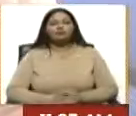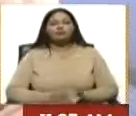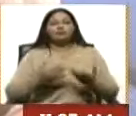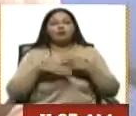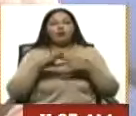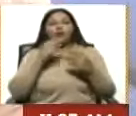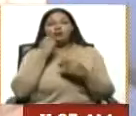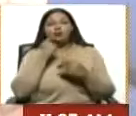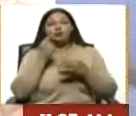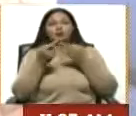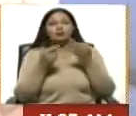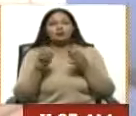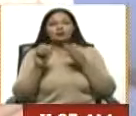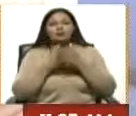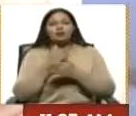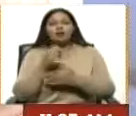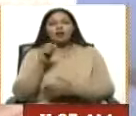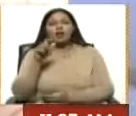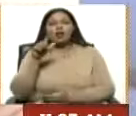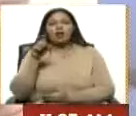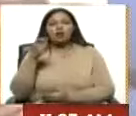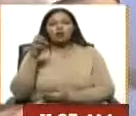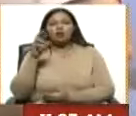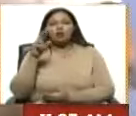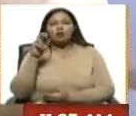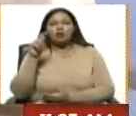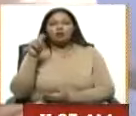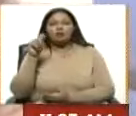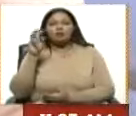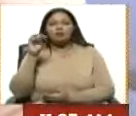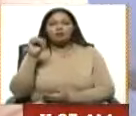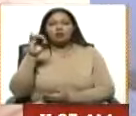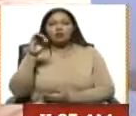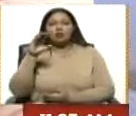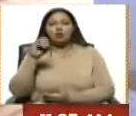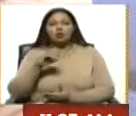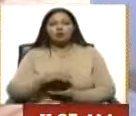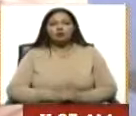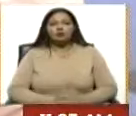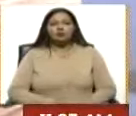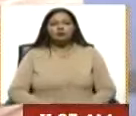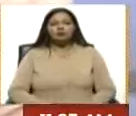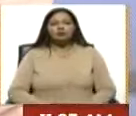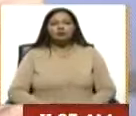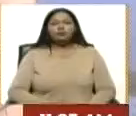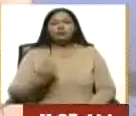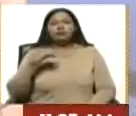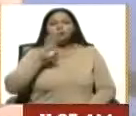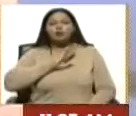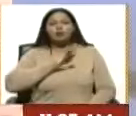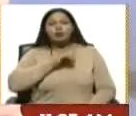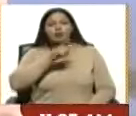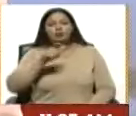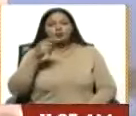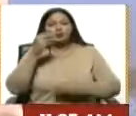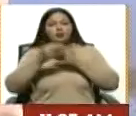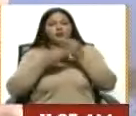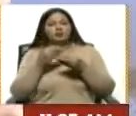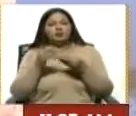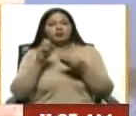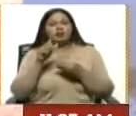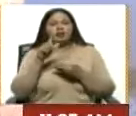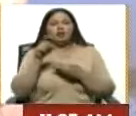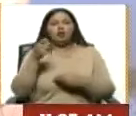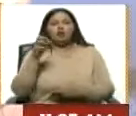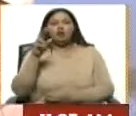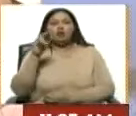llama sesgo algorítmico. ¿Y qué es un sesgo algorítmico? Es el sesgo que tienen las personas que realizaron el algoritmo